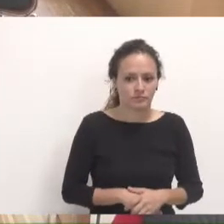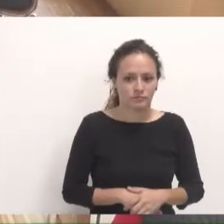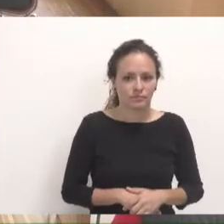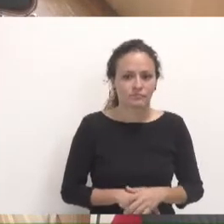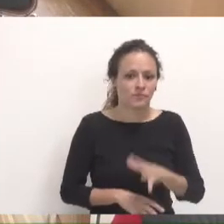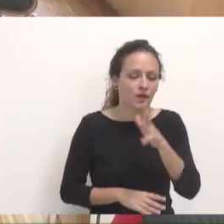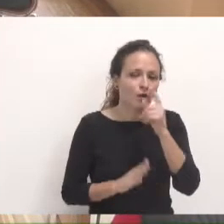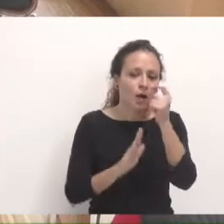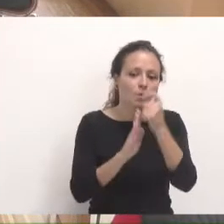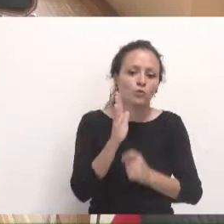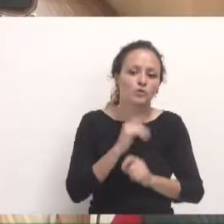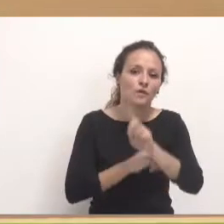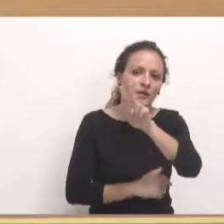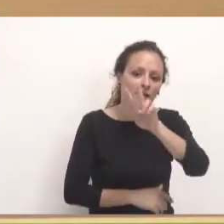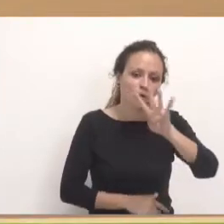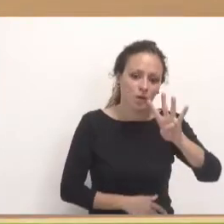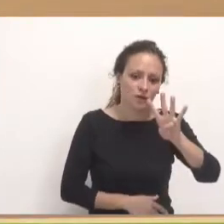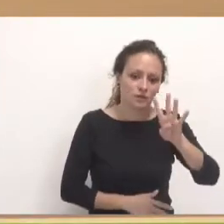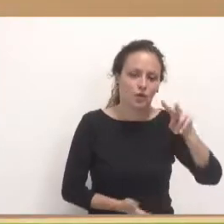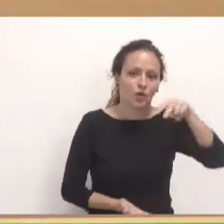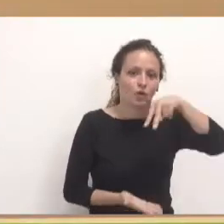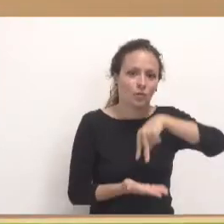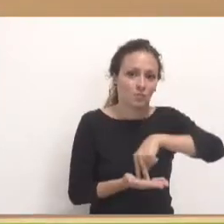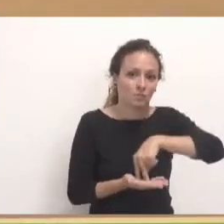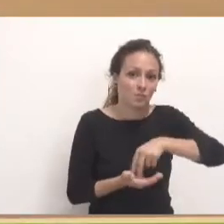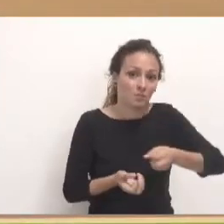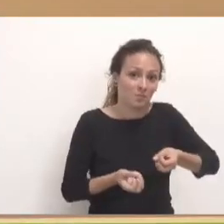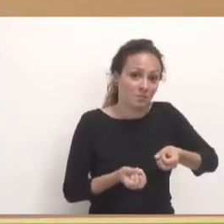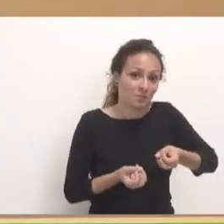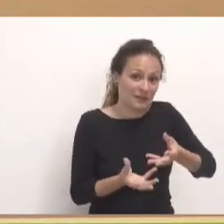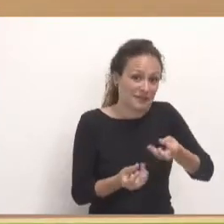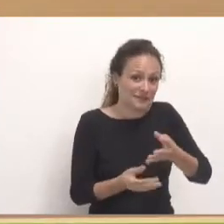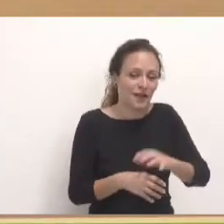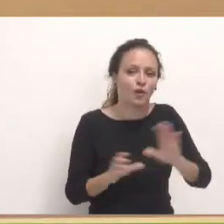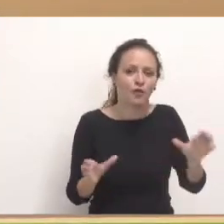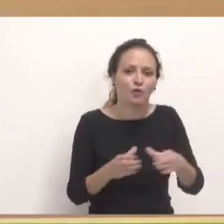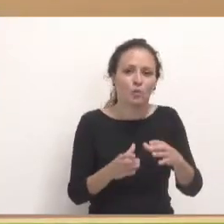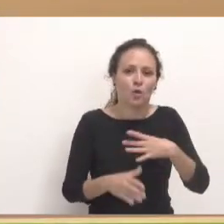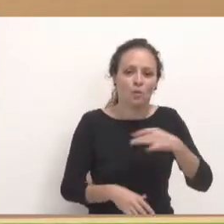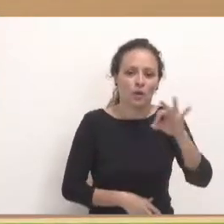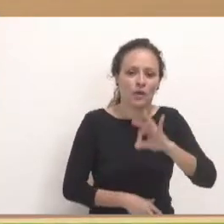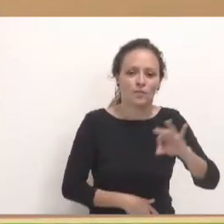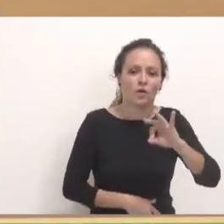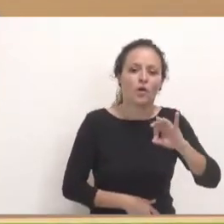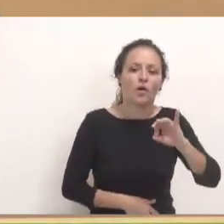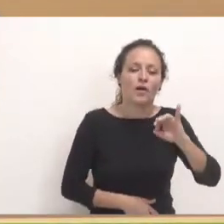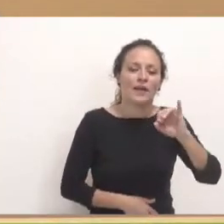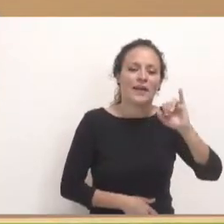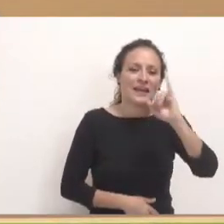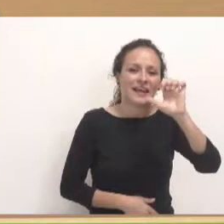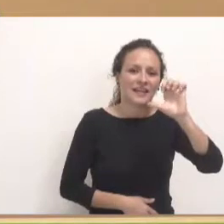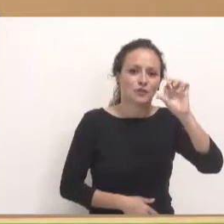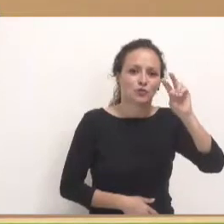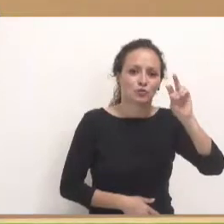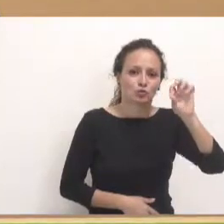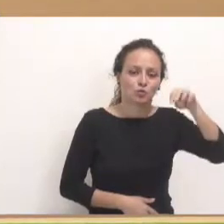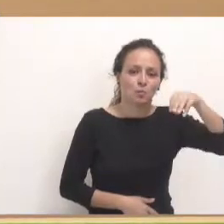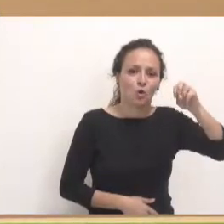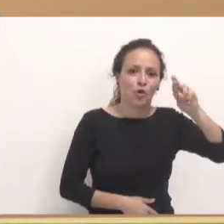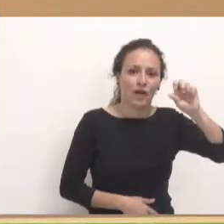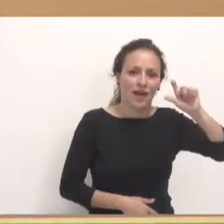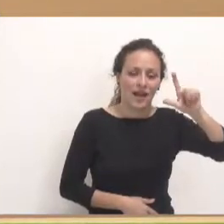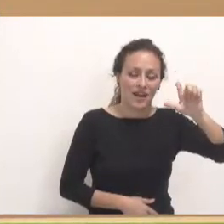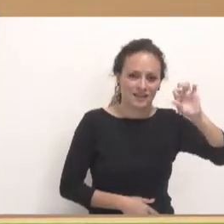Pasamos al punto 24, comparecencia a solicitud del Grupo Podemos del señor Jesús Morales Martínez, consejero insular de Agricultura, Ganadería y Pesca,